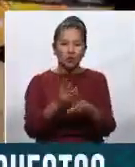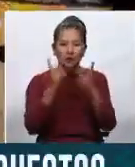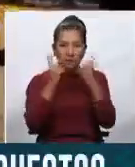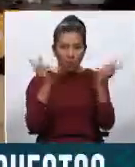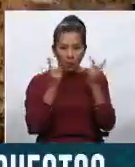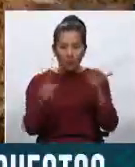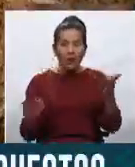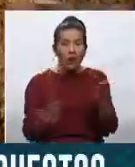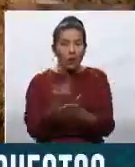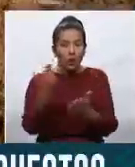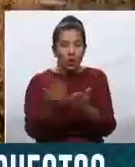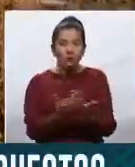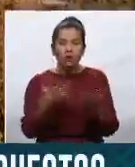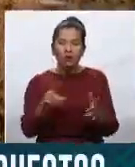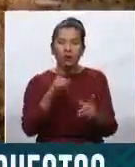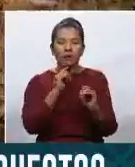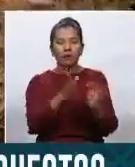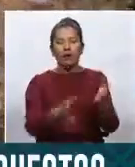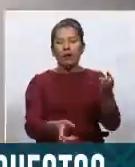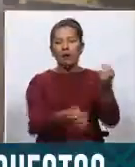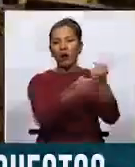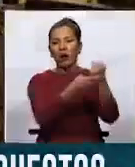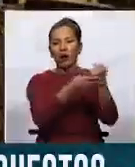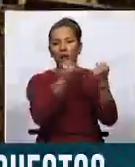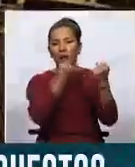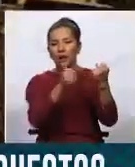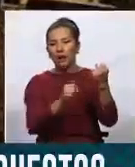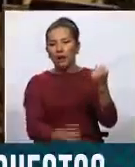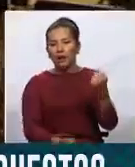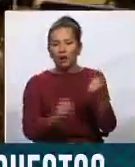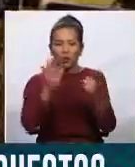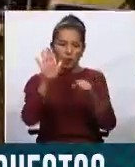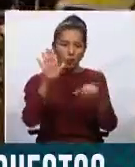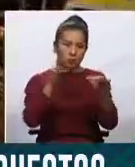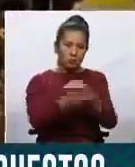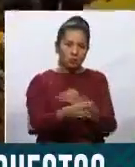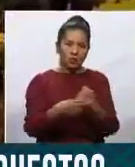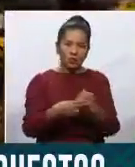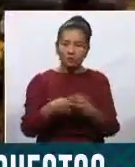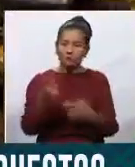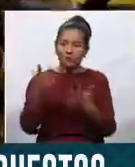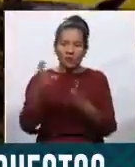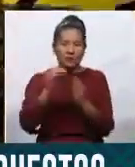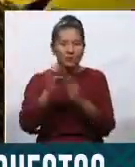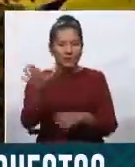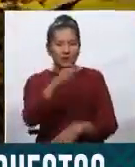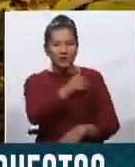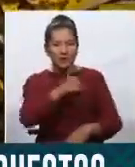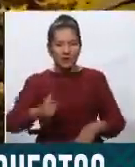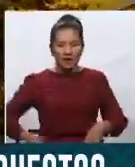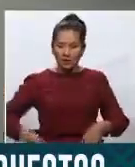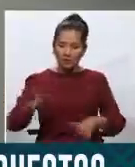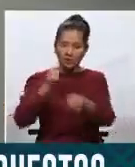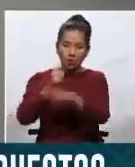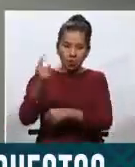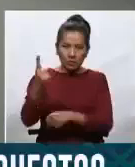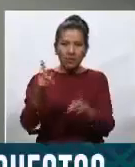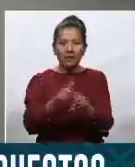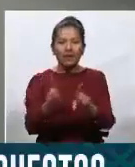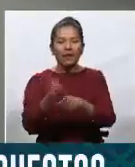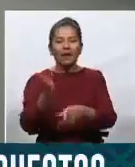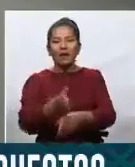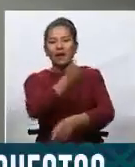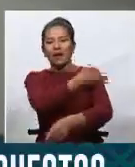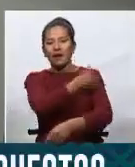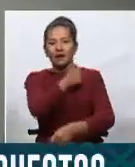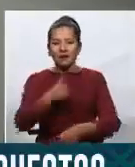se deterioraron en un parqueo municipal, lo cual es enfrentado por el alcalde de La Paz, Iván Arias, y su antecesor, Luis Revilla, quien a la fecha